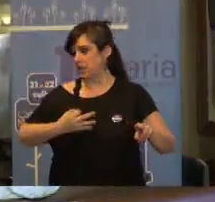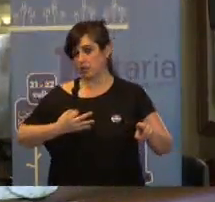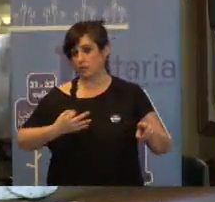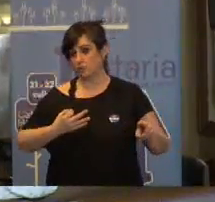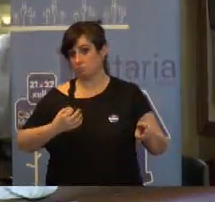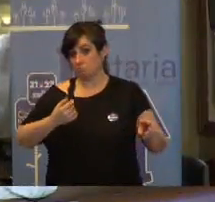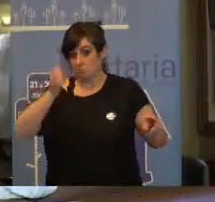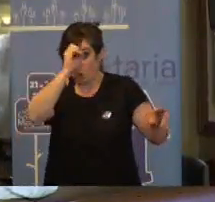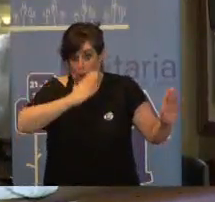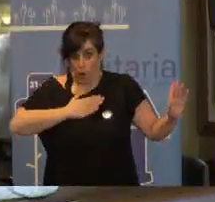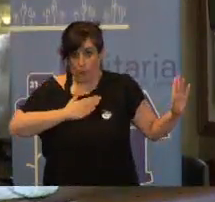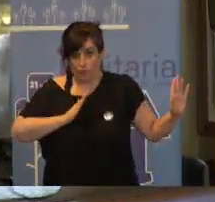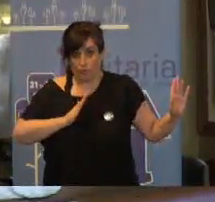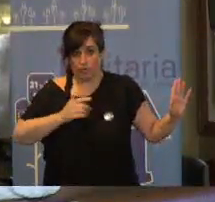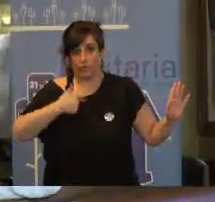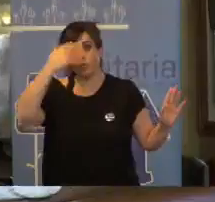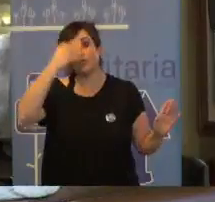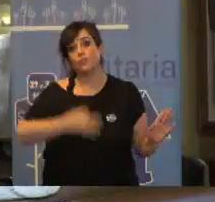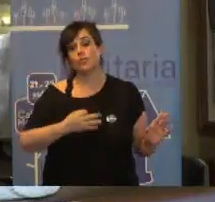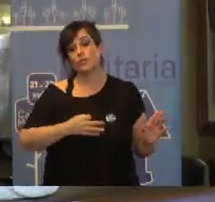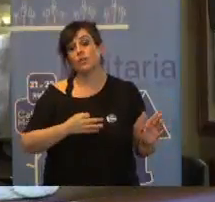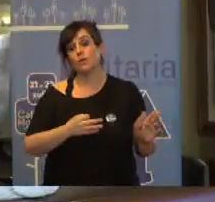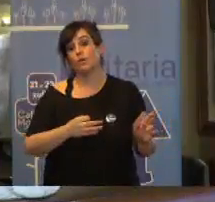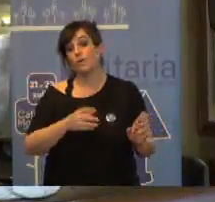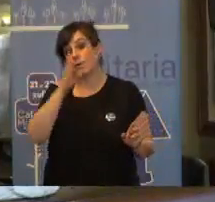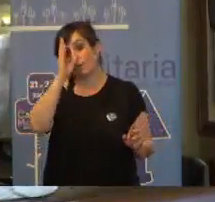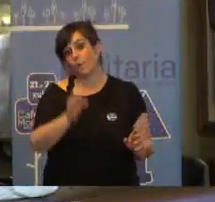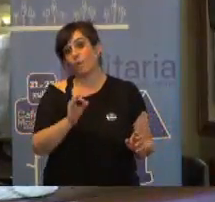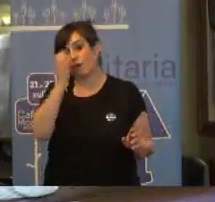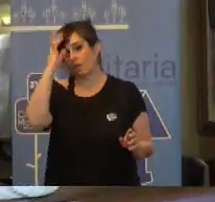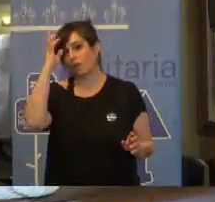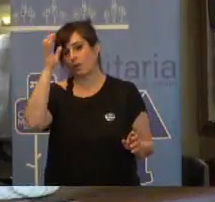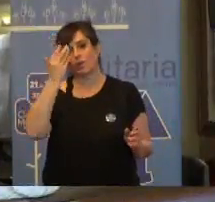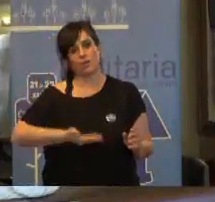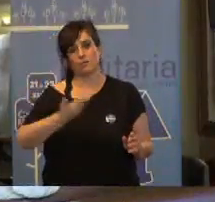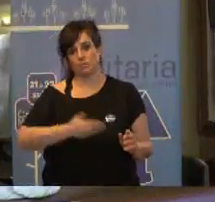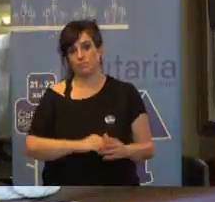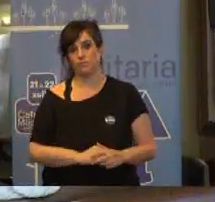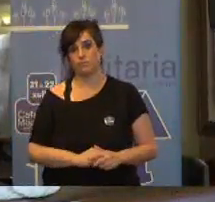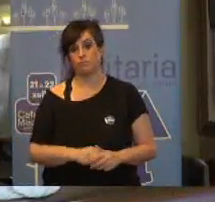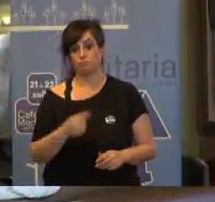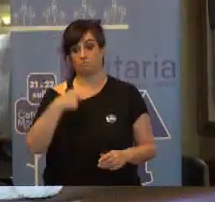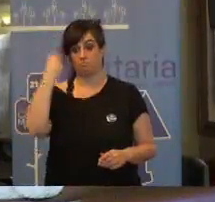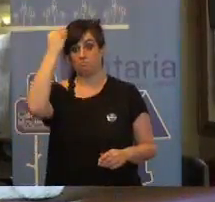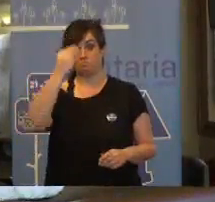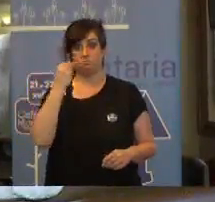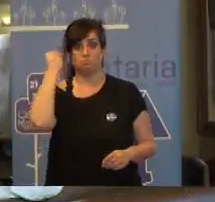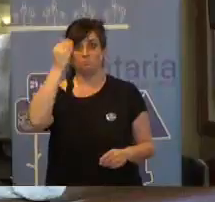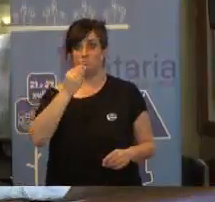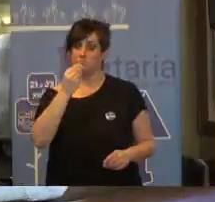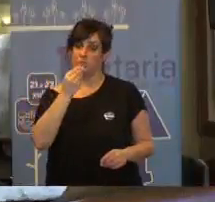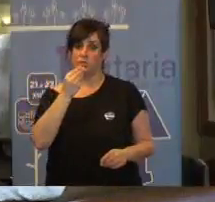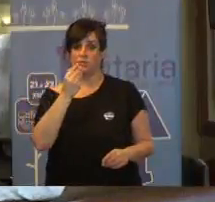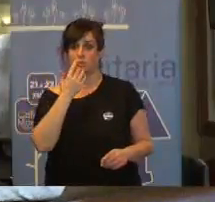a miña opinión, temos unha coherencia importante ideolóxica. Non creo que haxa grandes distancias ideolóxicas